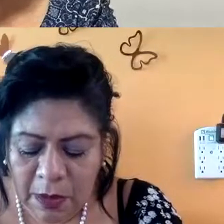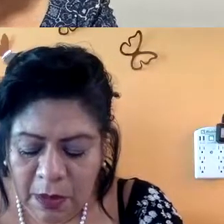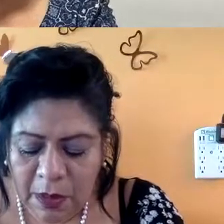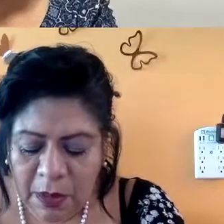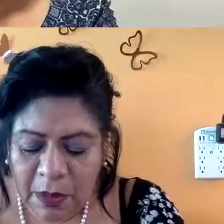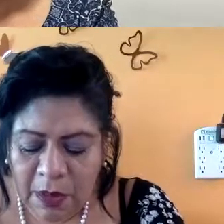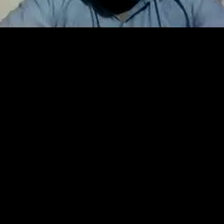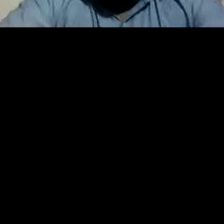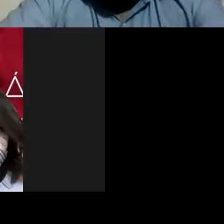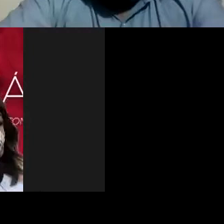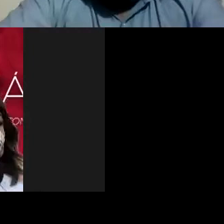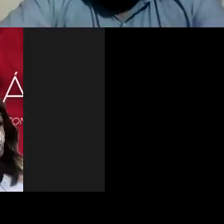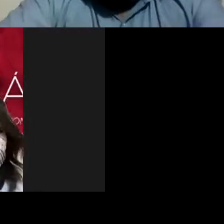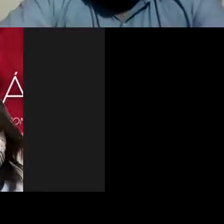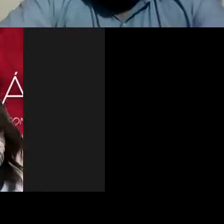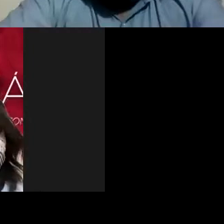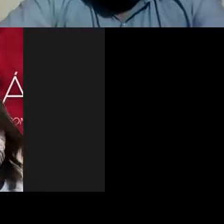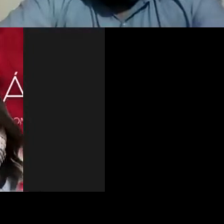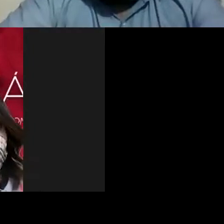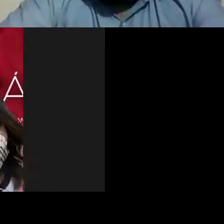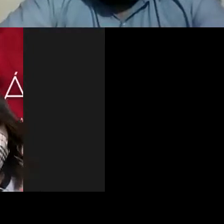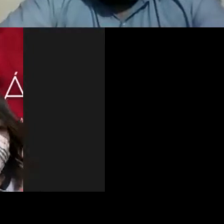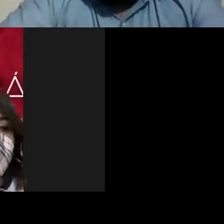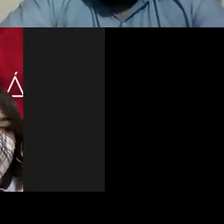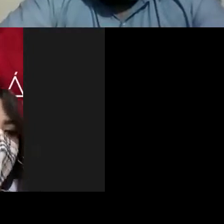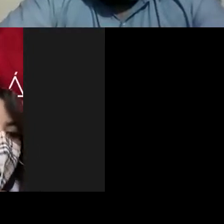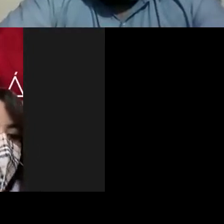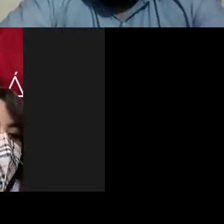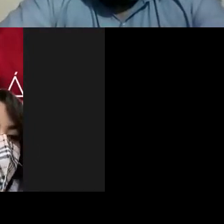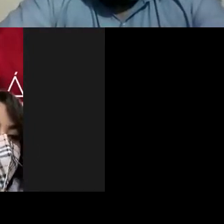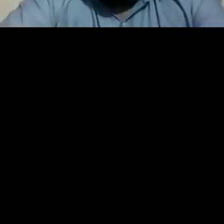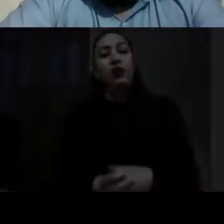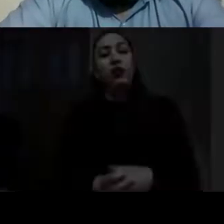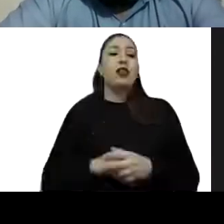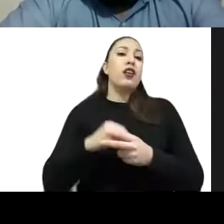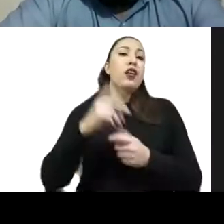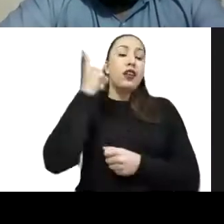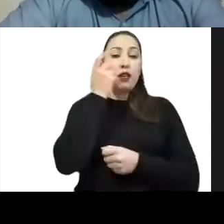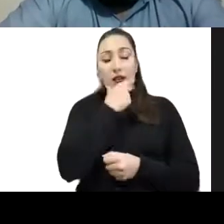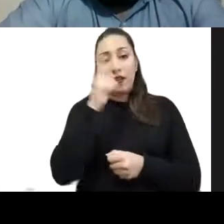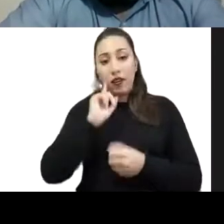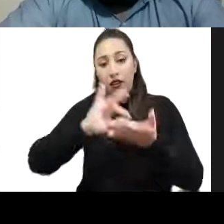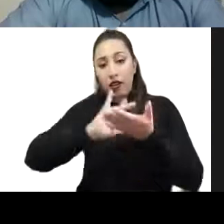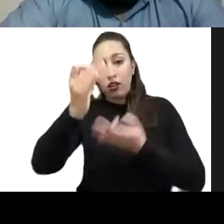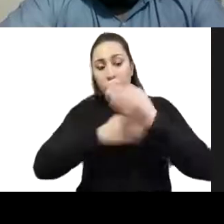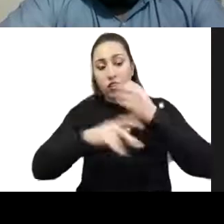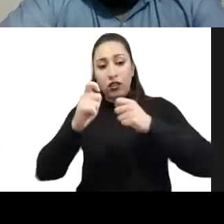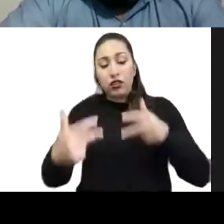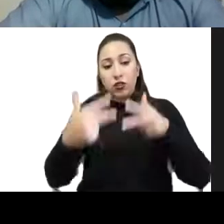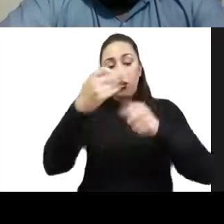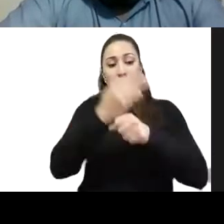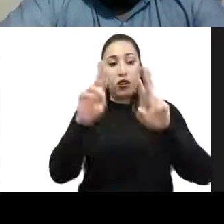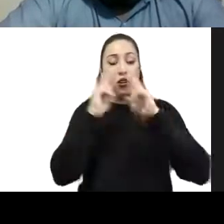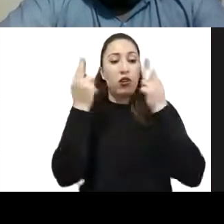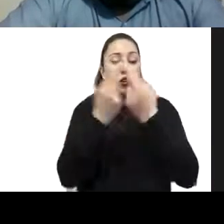Diputadas y diputados, agradezco a todas y todos su amable asistencia a esta 19ª sesión ordinaria de la Comisión de Educación por